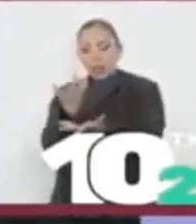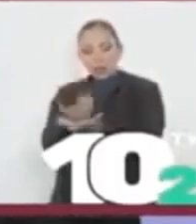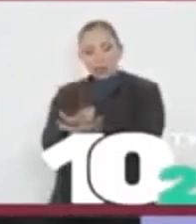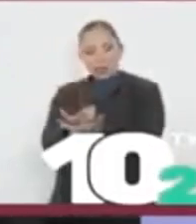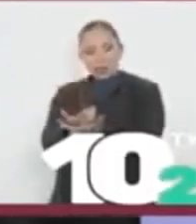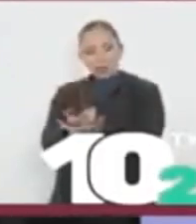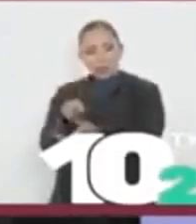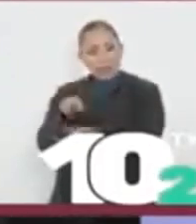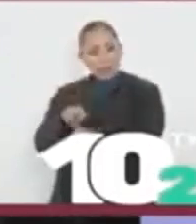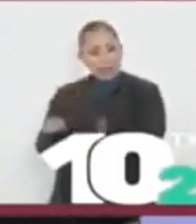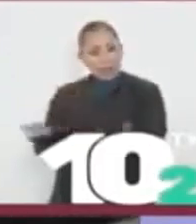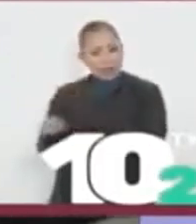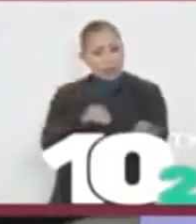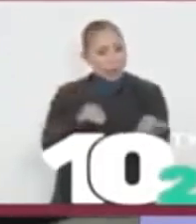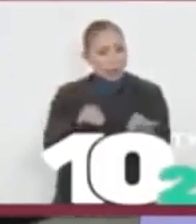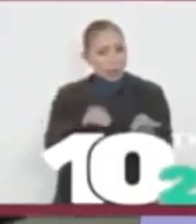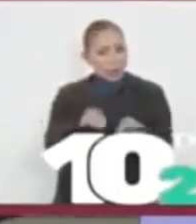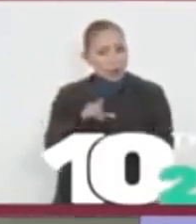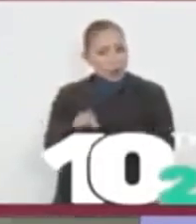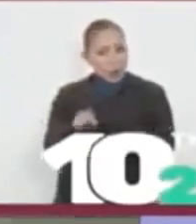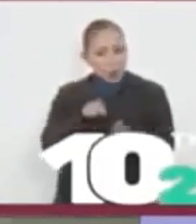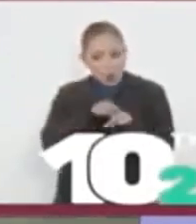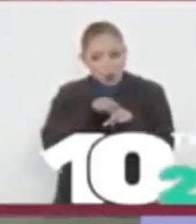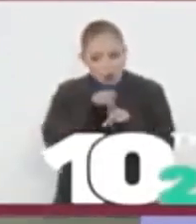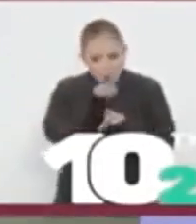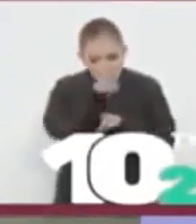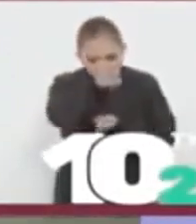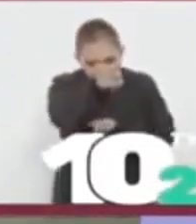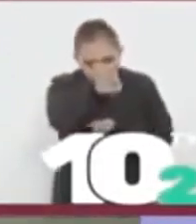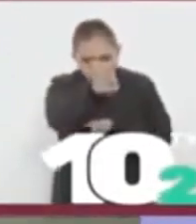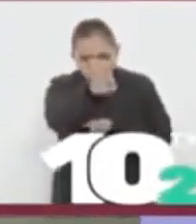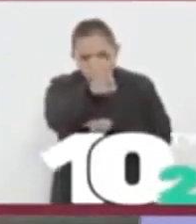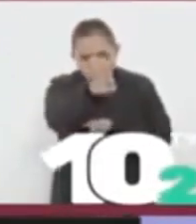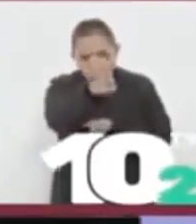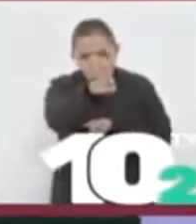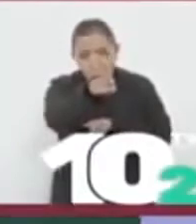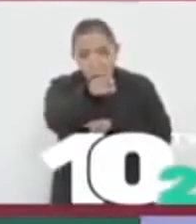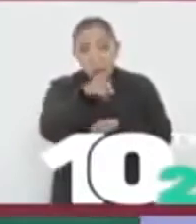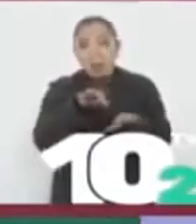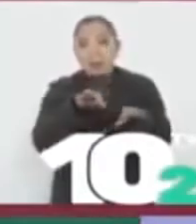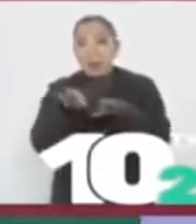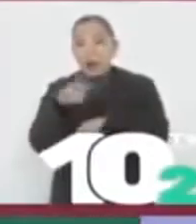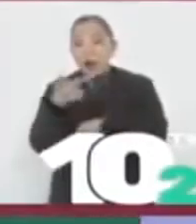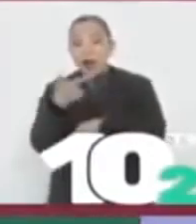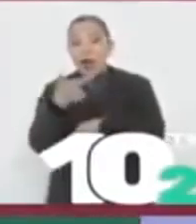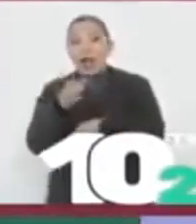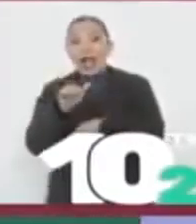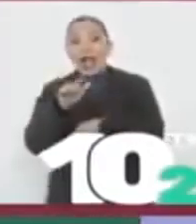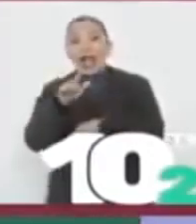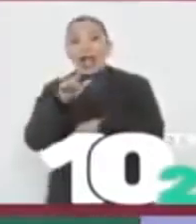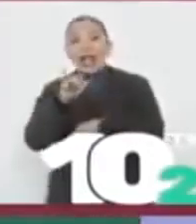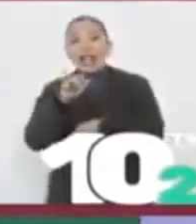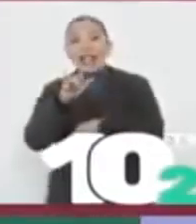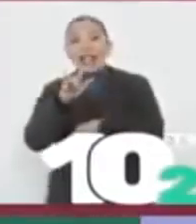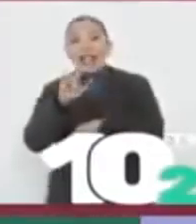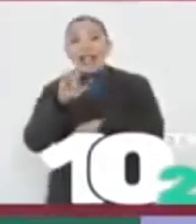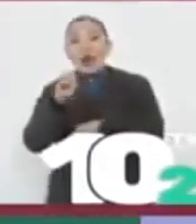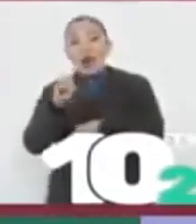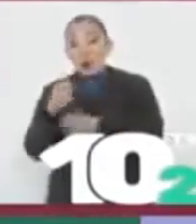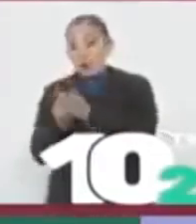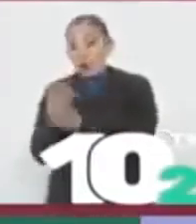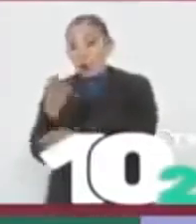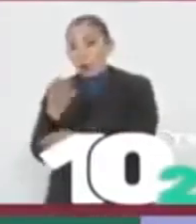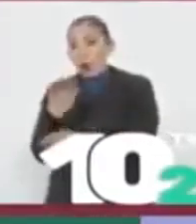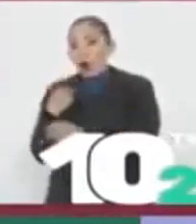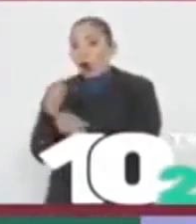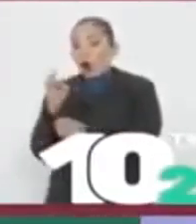reposo no es en esencia distinto del movimiento rectilíneo uniforme. El trabajo de Galileo se orientó hacia